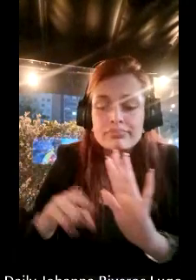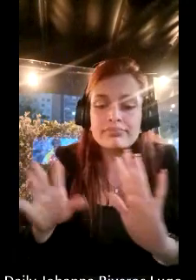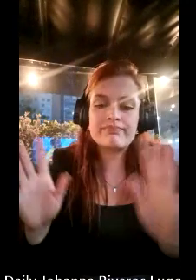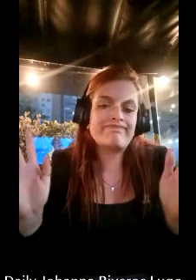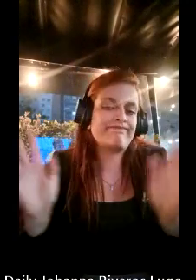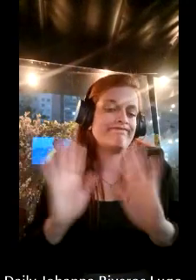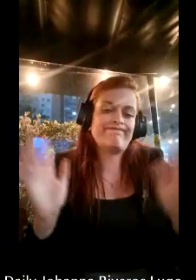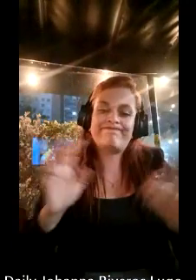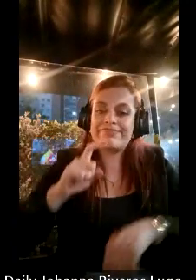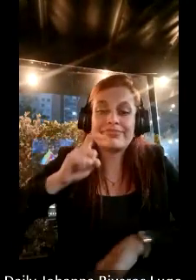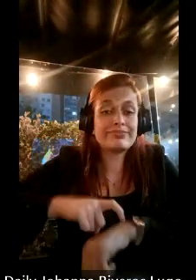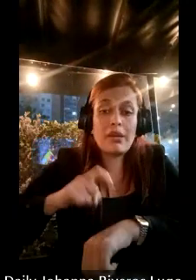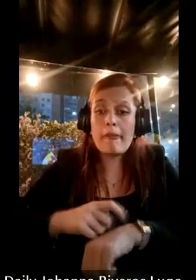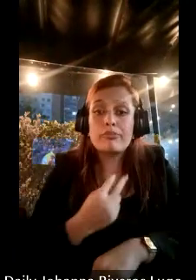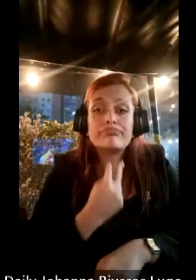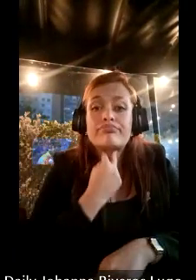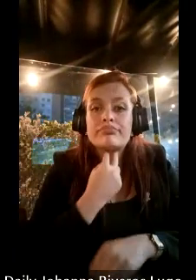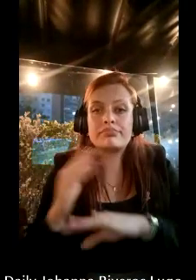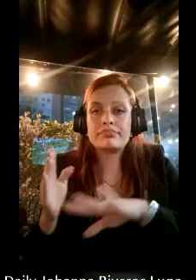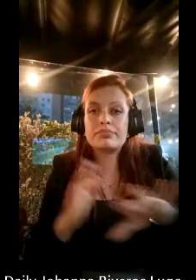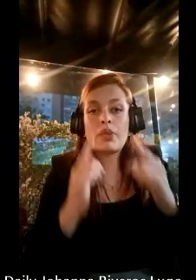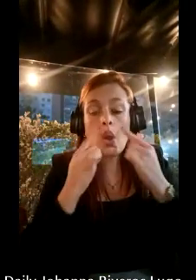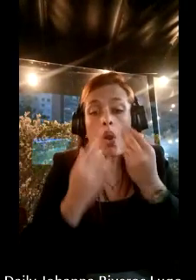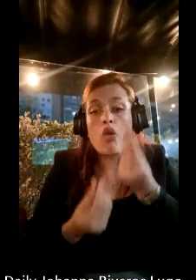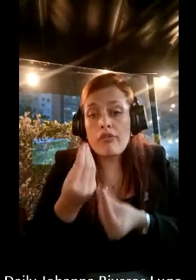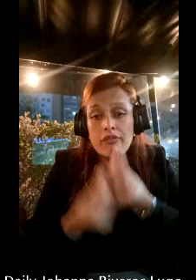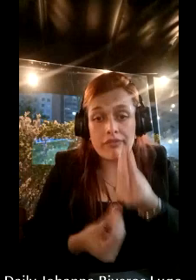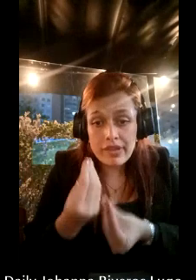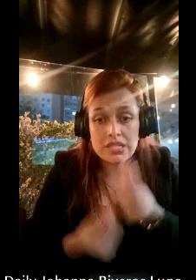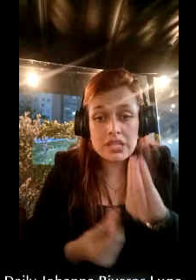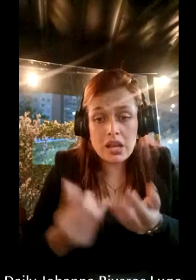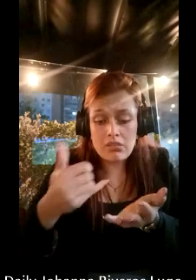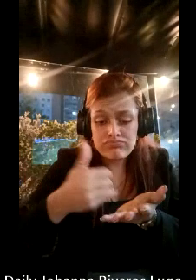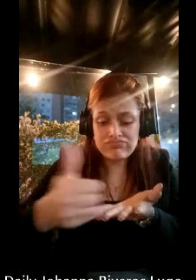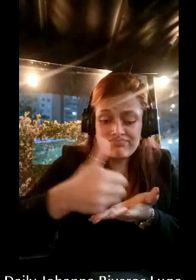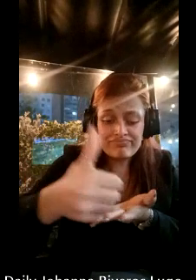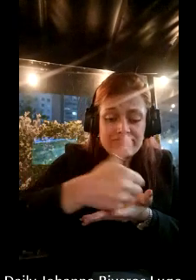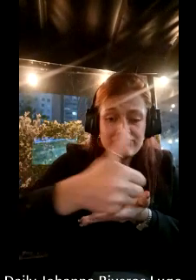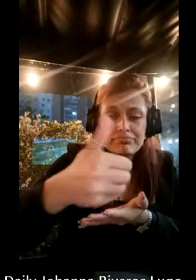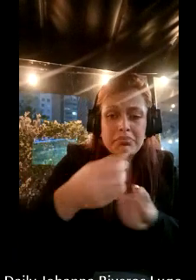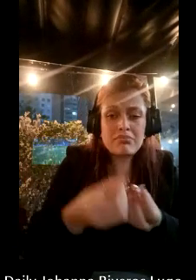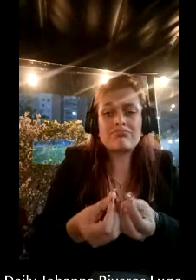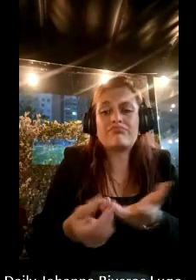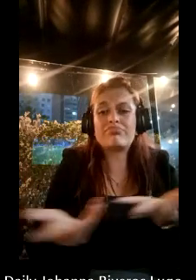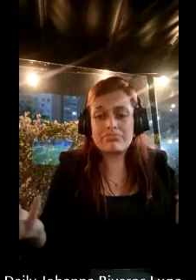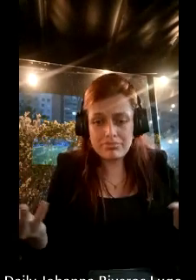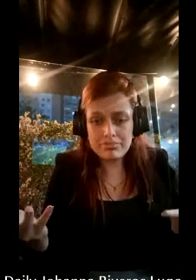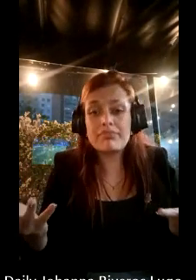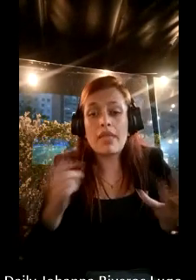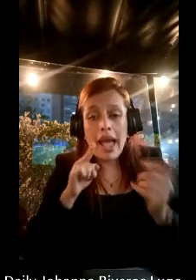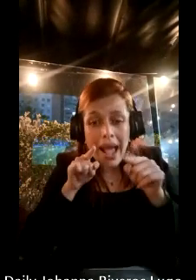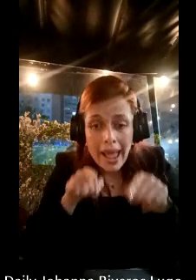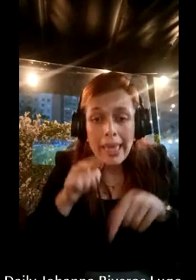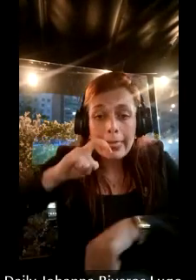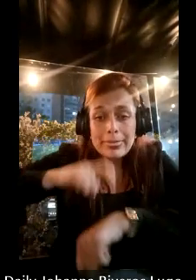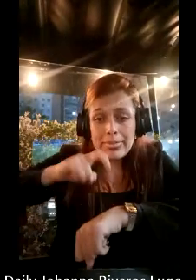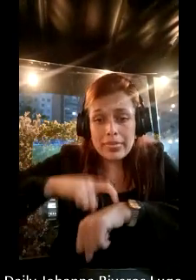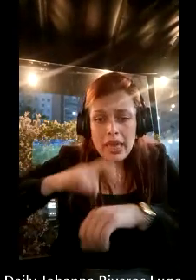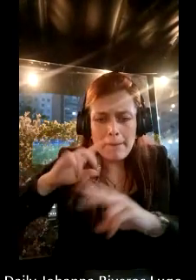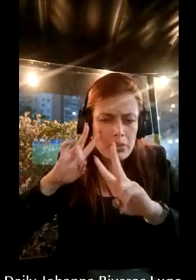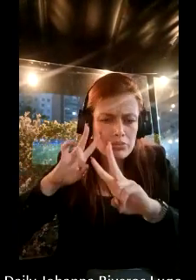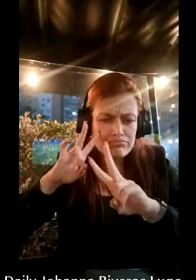la física es un campo muy, muy amplio y pues requiere de mucho tiempo para su estudio. Es por